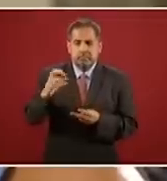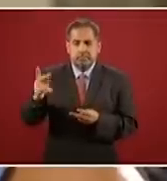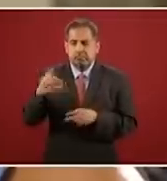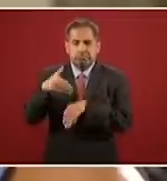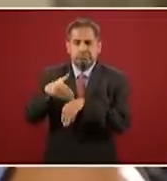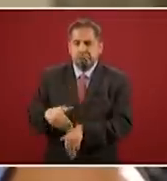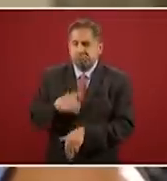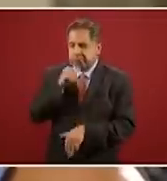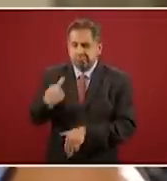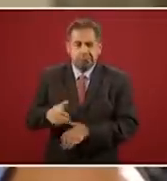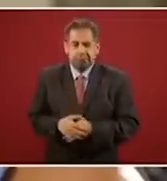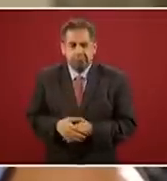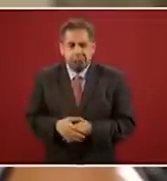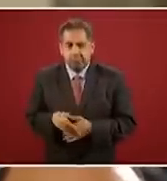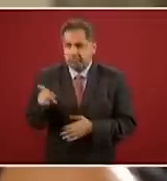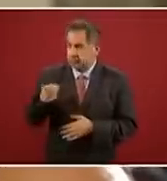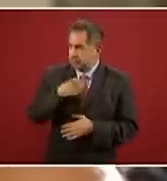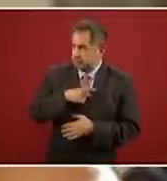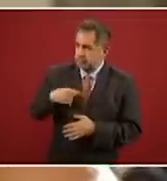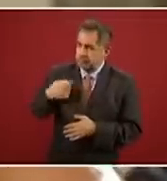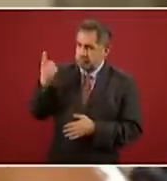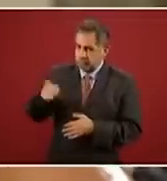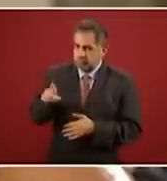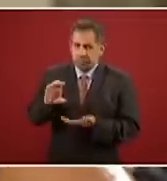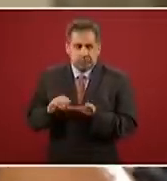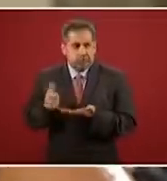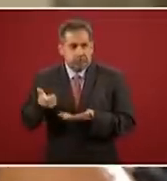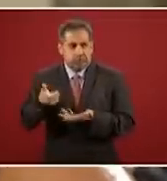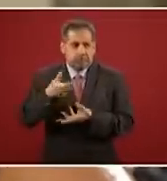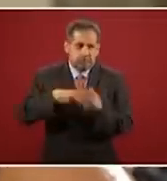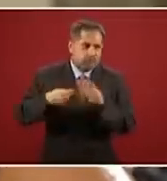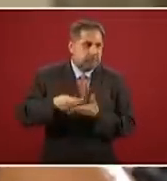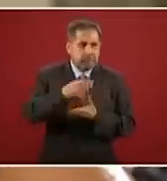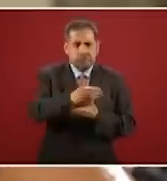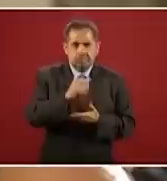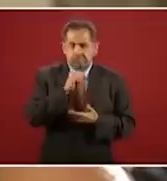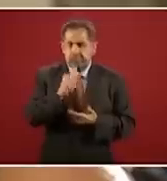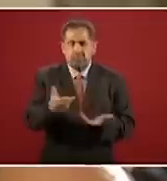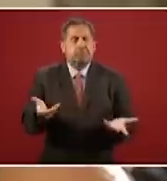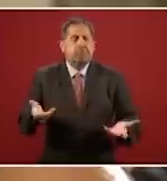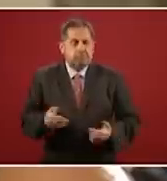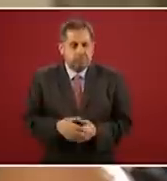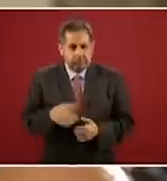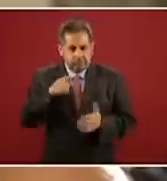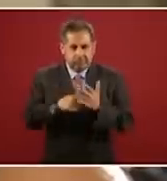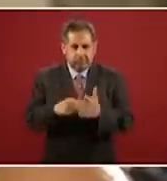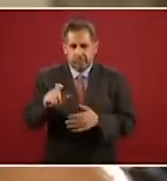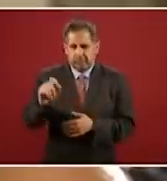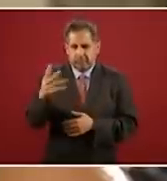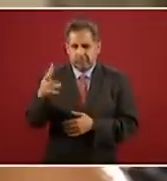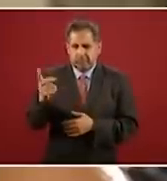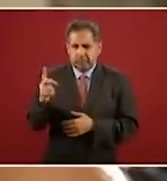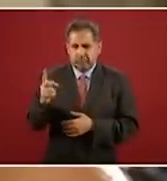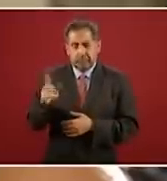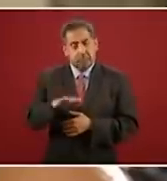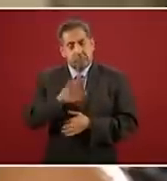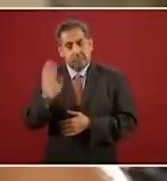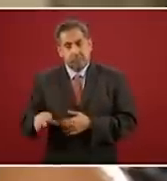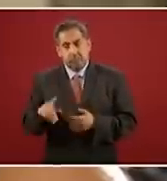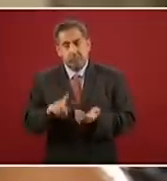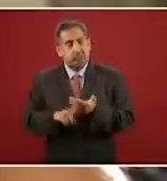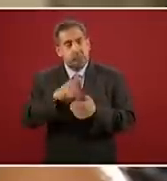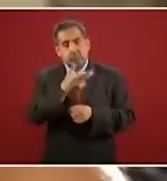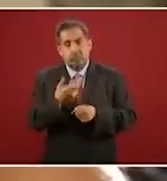orden cuando dijeron que se resarciera ese dinero. Le pongo un ejemplo: el día 24 de diciembre murió en